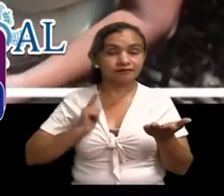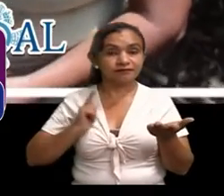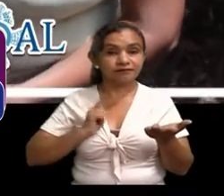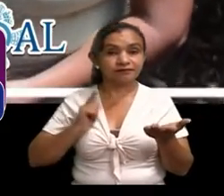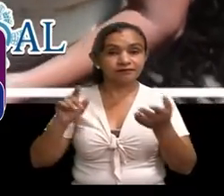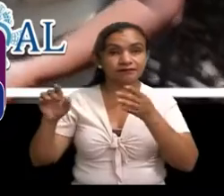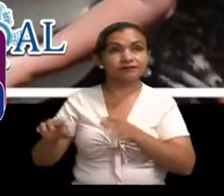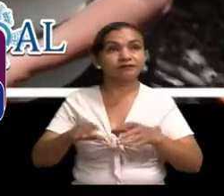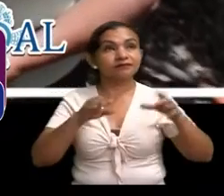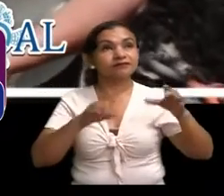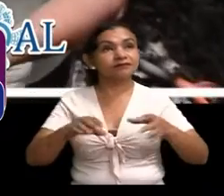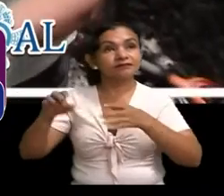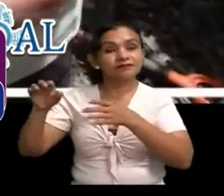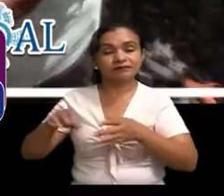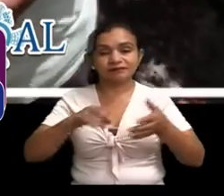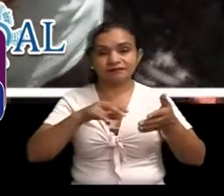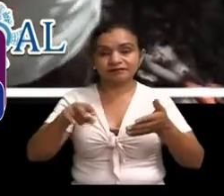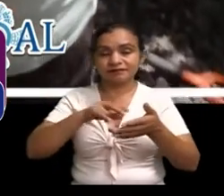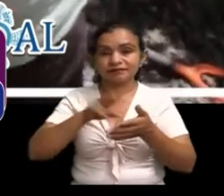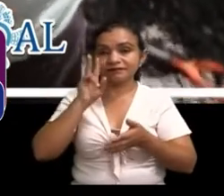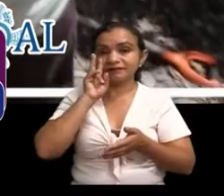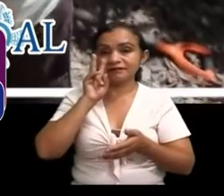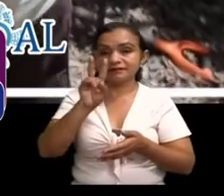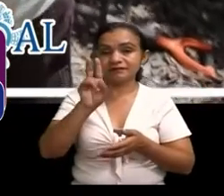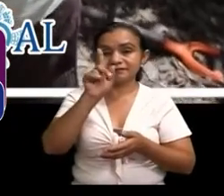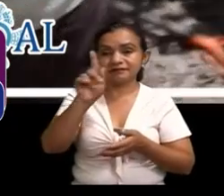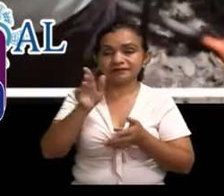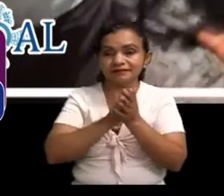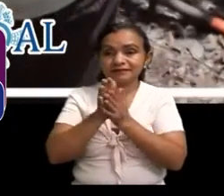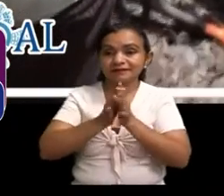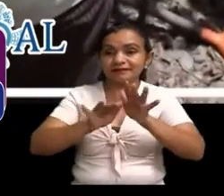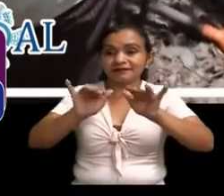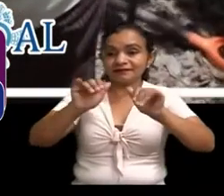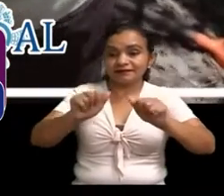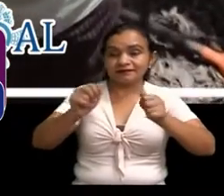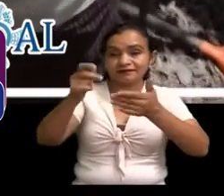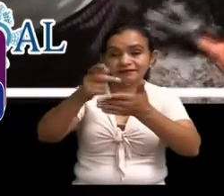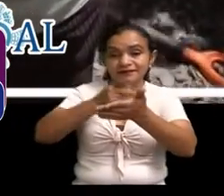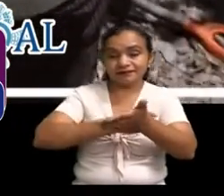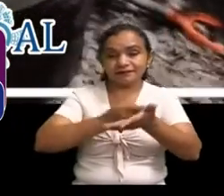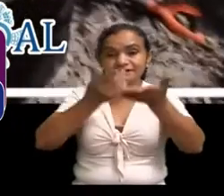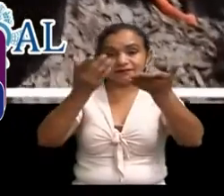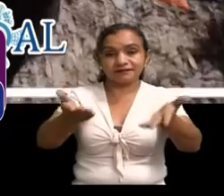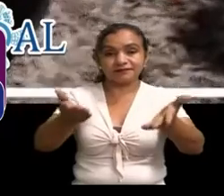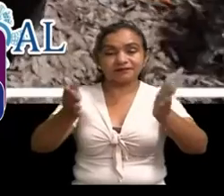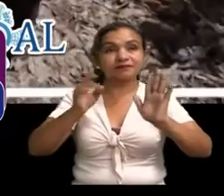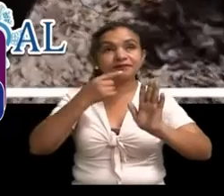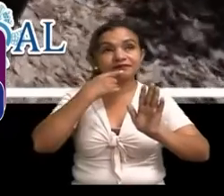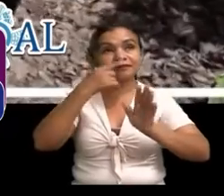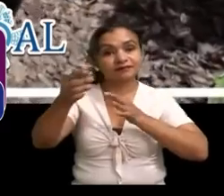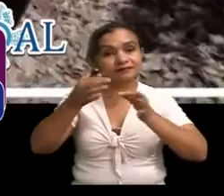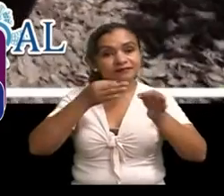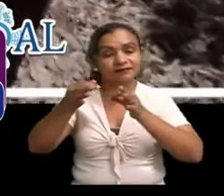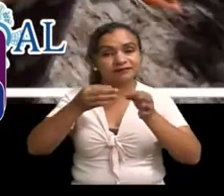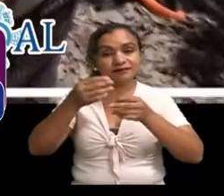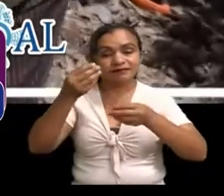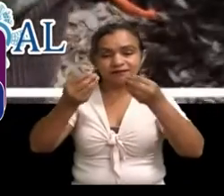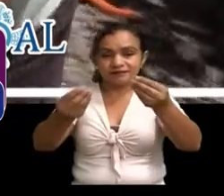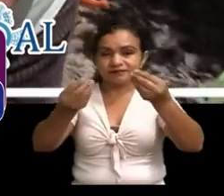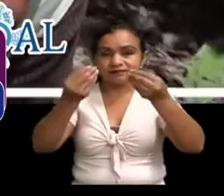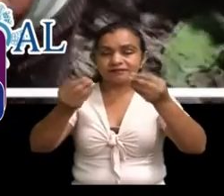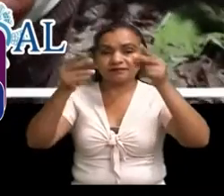fiesta en la comunidad, precisamente lo vemos en pantalla, cuando están entregando ya el proyecto. Obviamente ese evento que usted menciona, pues más numeroso, ¿no?